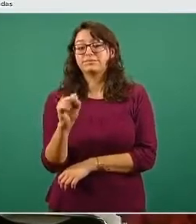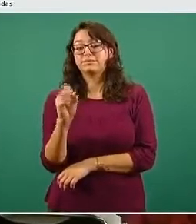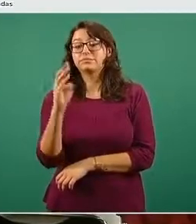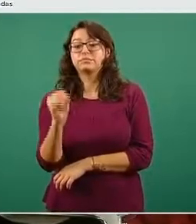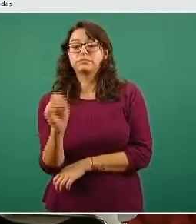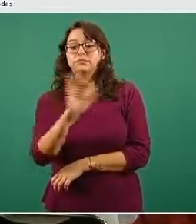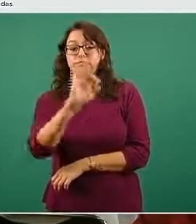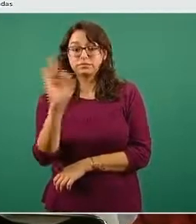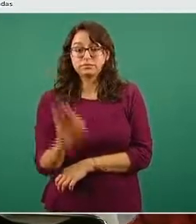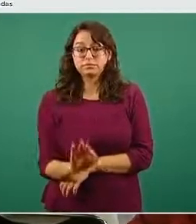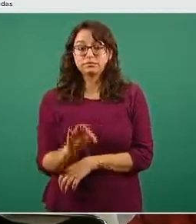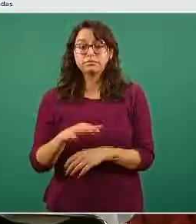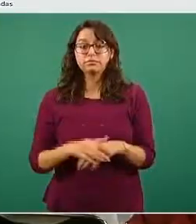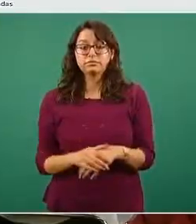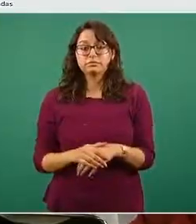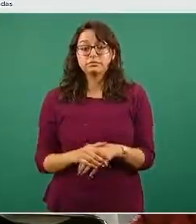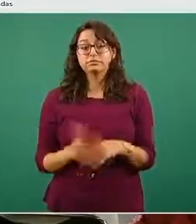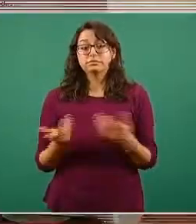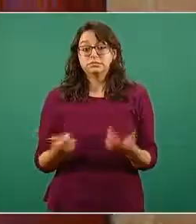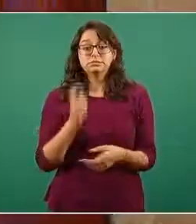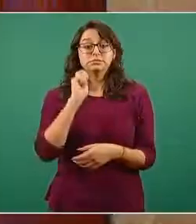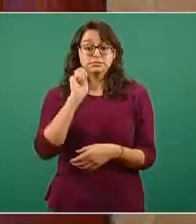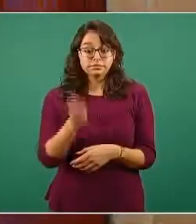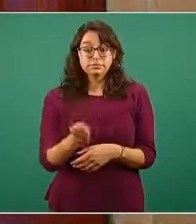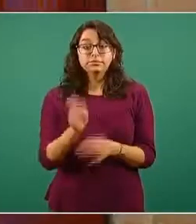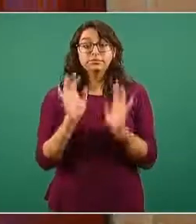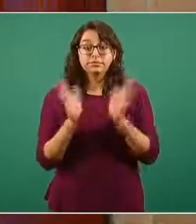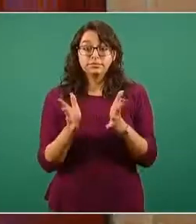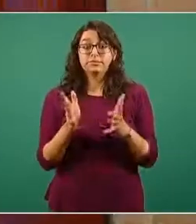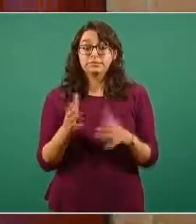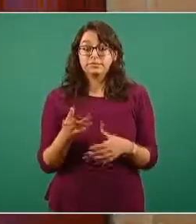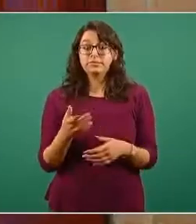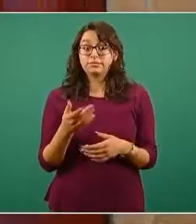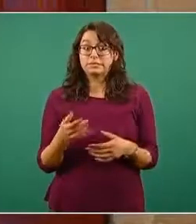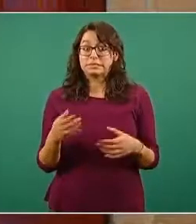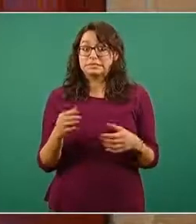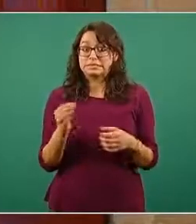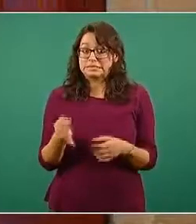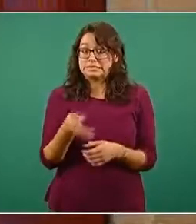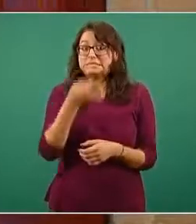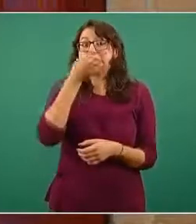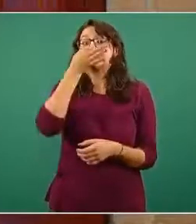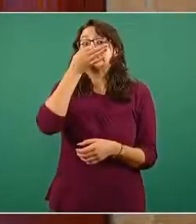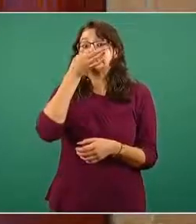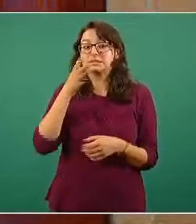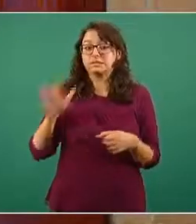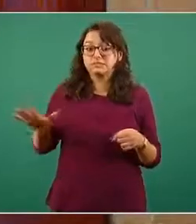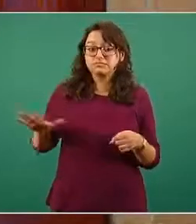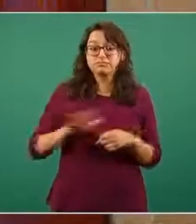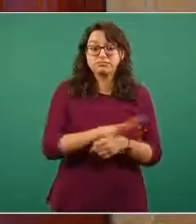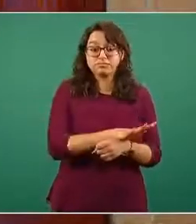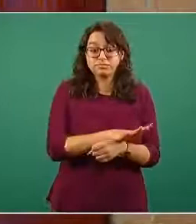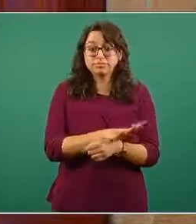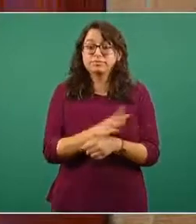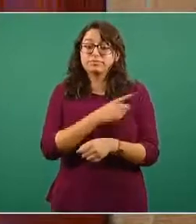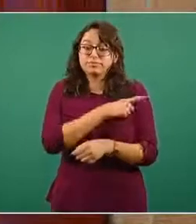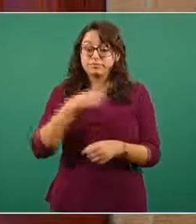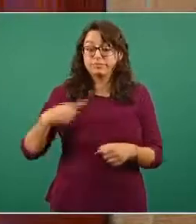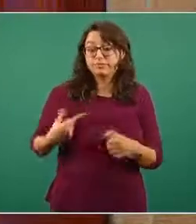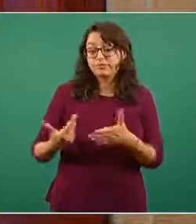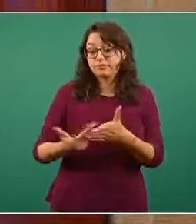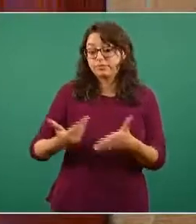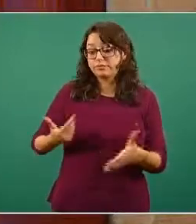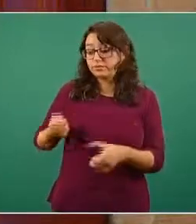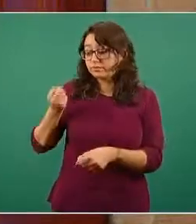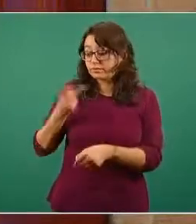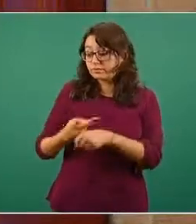50%, y que es un rango en el cual se hace la recomendación de tener todo listo y estar muy preparados para efectos